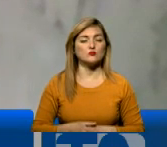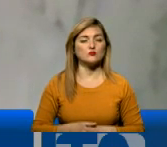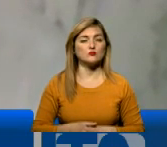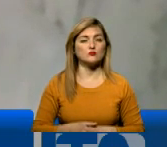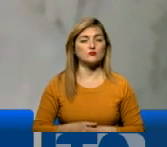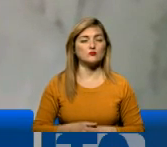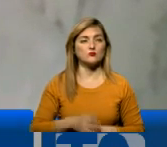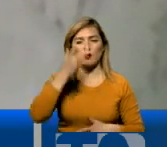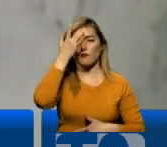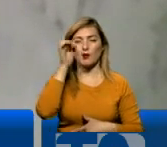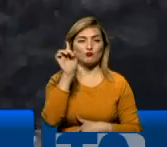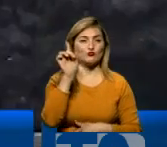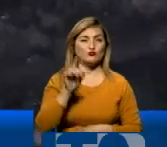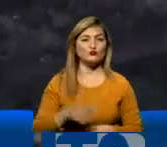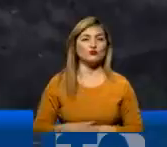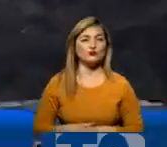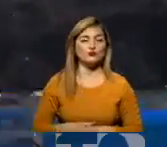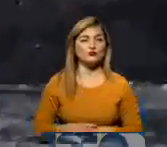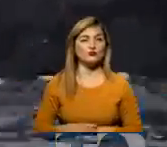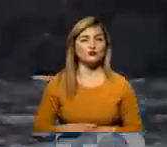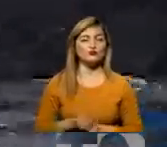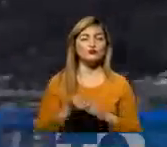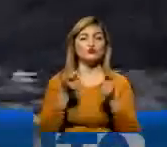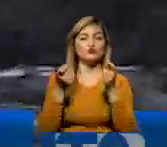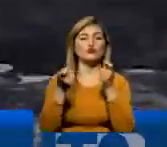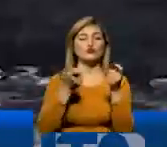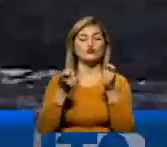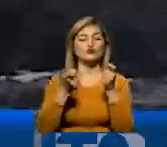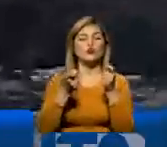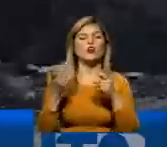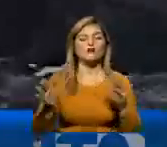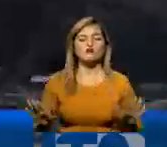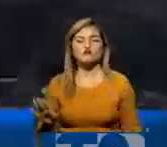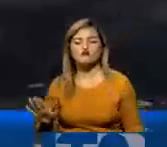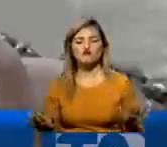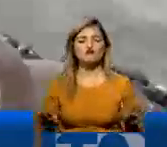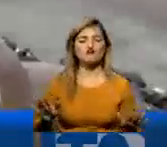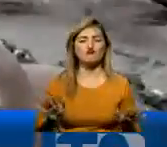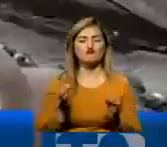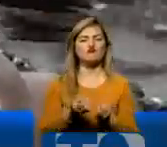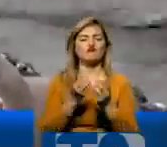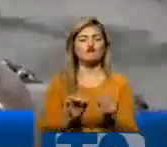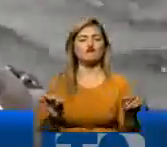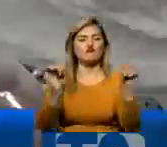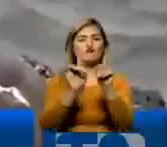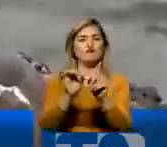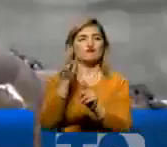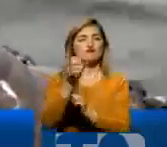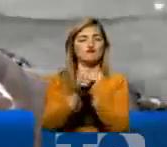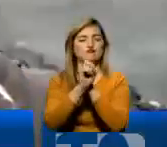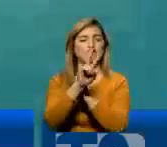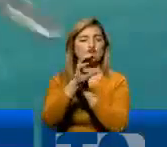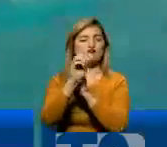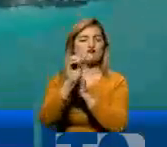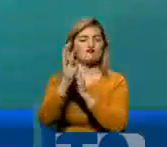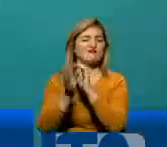una enfermedad, como podríamos decir. El último monitoreo de población de pingüinos en Galápagos presentó su cifra más alta desde el año